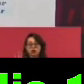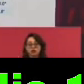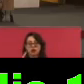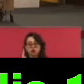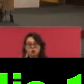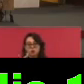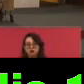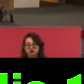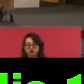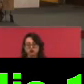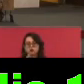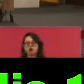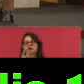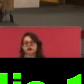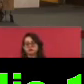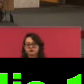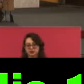trimestrales.